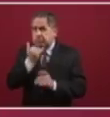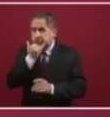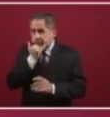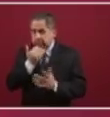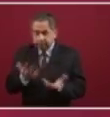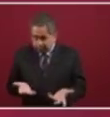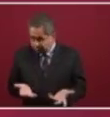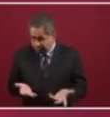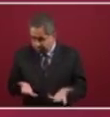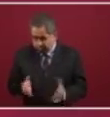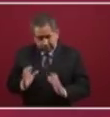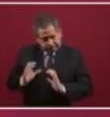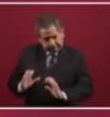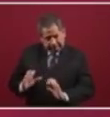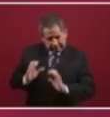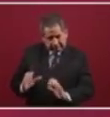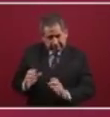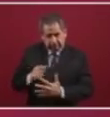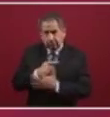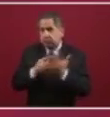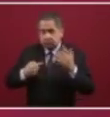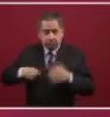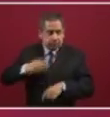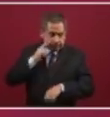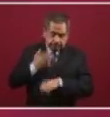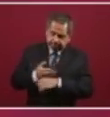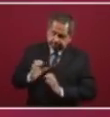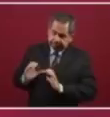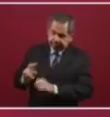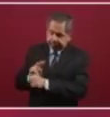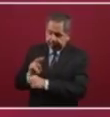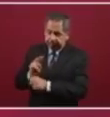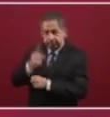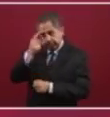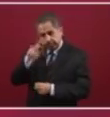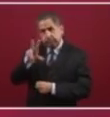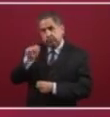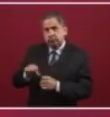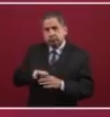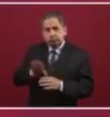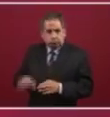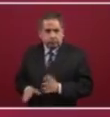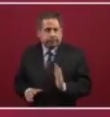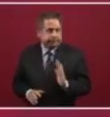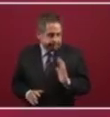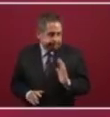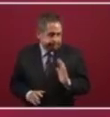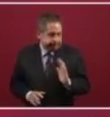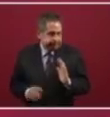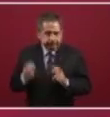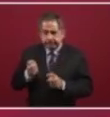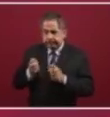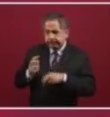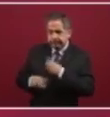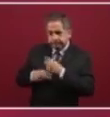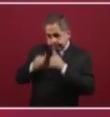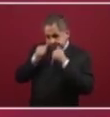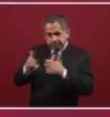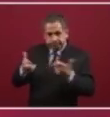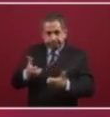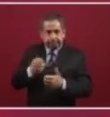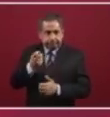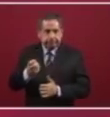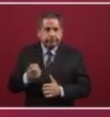Entonces, todo eso nos corresponde evitarlo, y es lo que se está